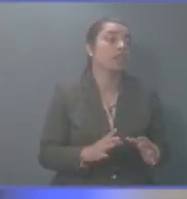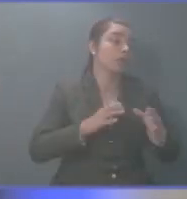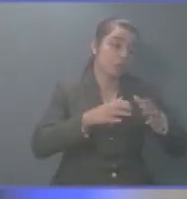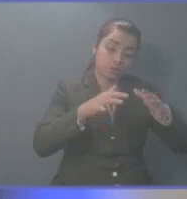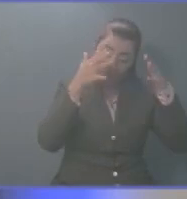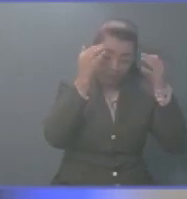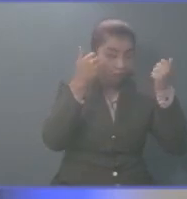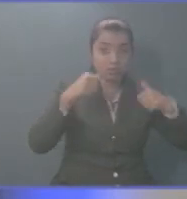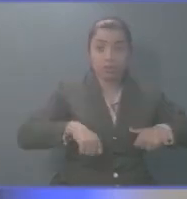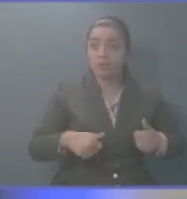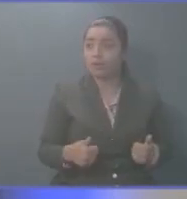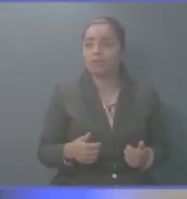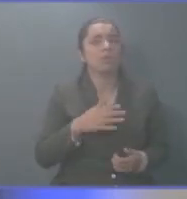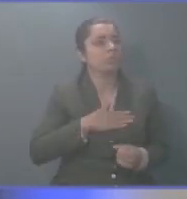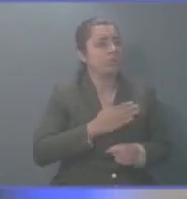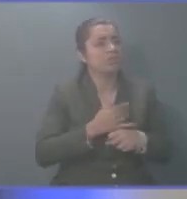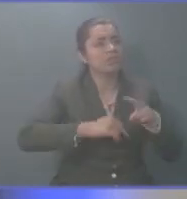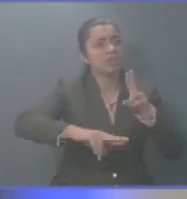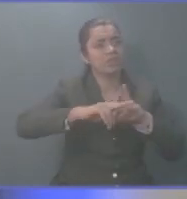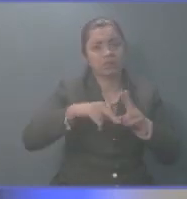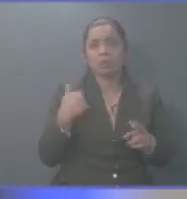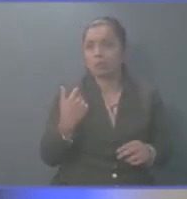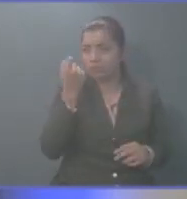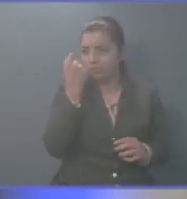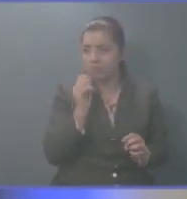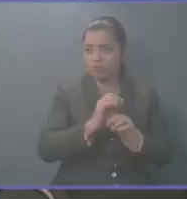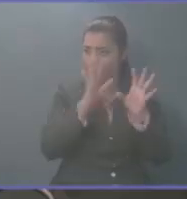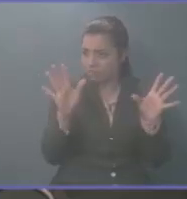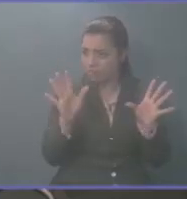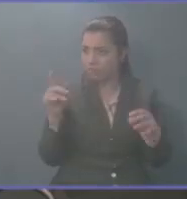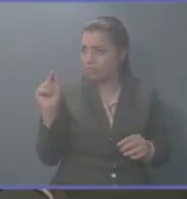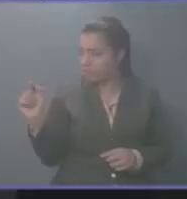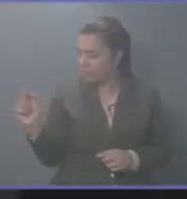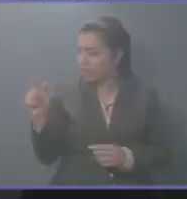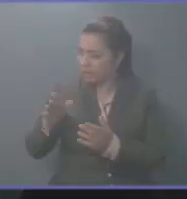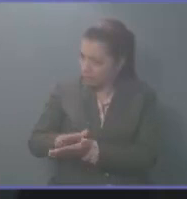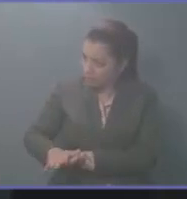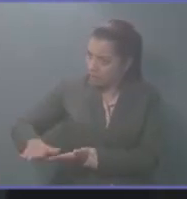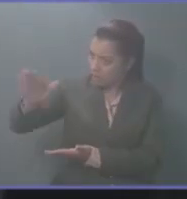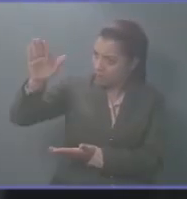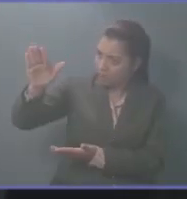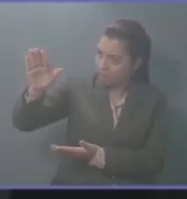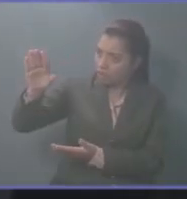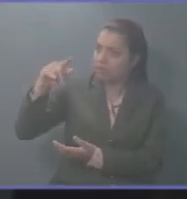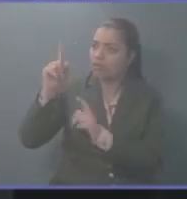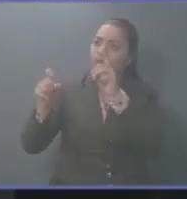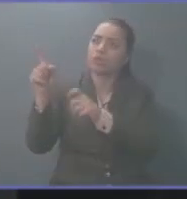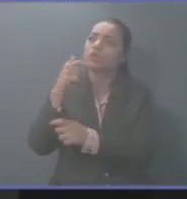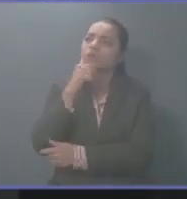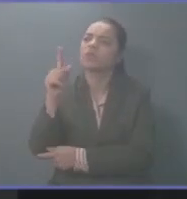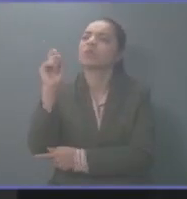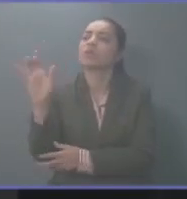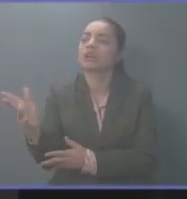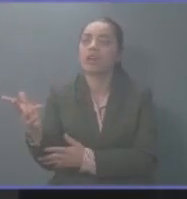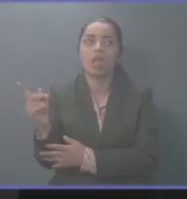aprobar en el pleno. Pero nosotros como Arena hemos sido claros. Y es que el viaje se cuestionó y no se dio una respuesta inmediata, sino que